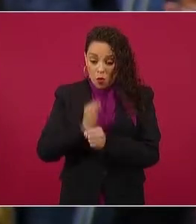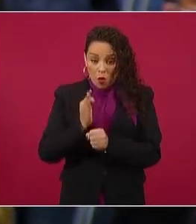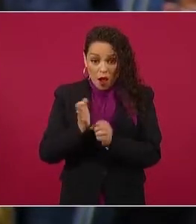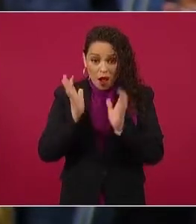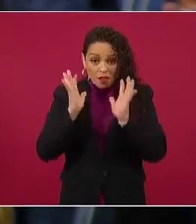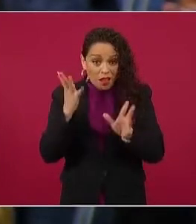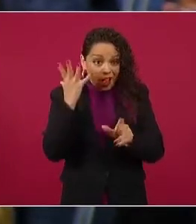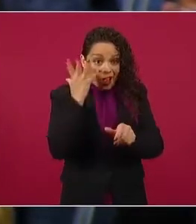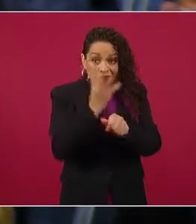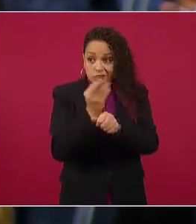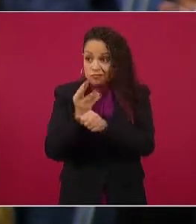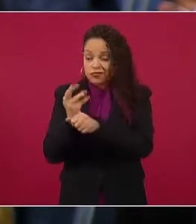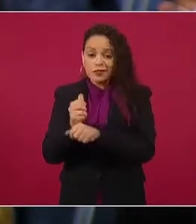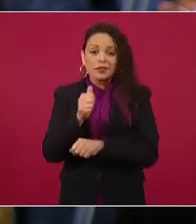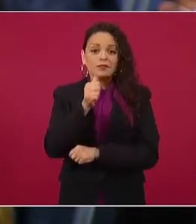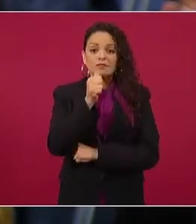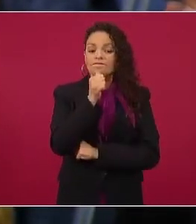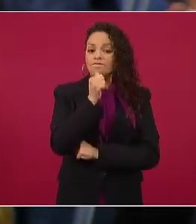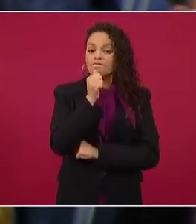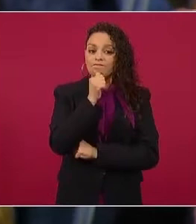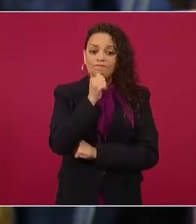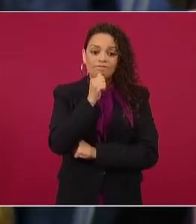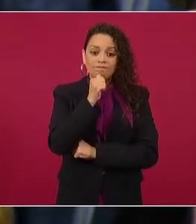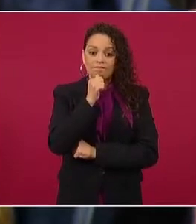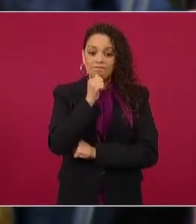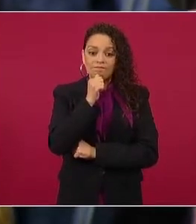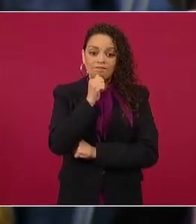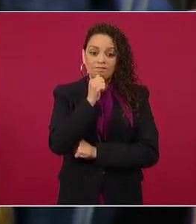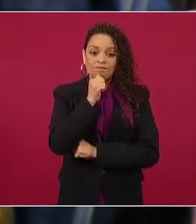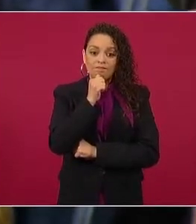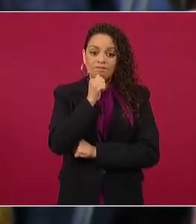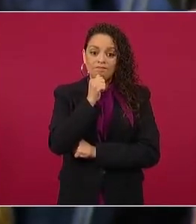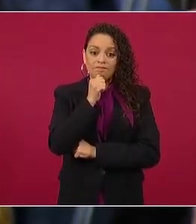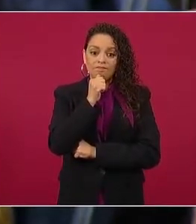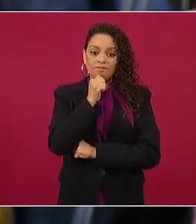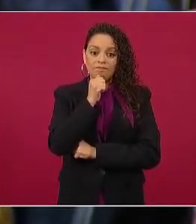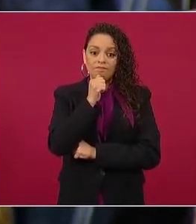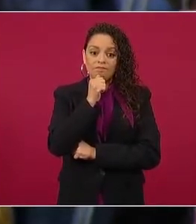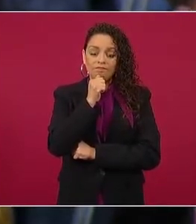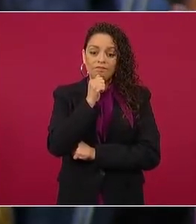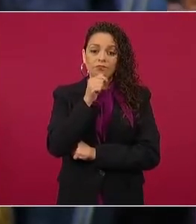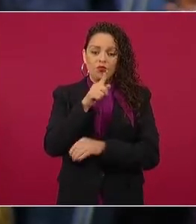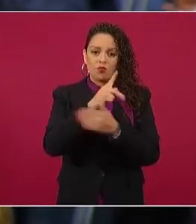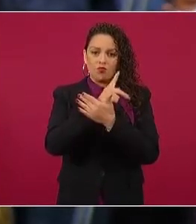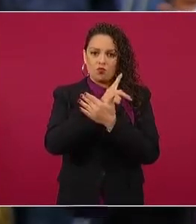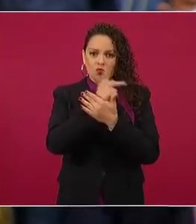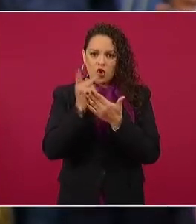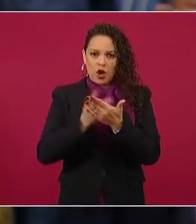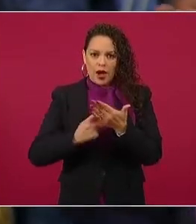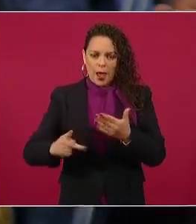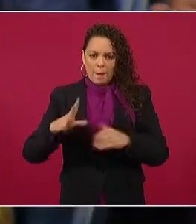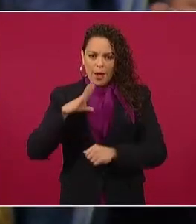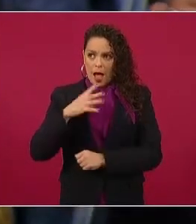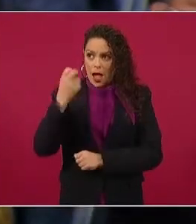se han tomado medidas, usted ha emprendido un programa en esa región